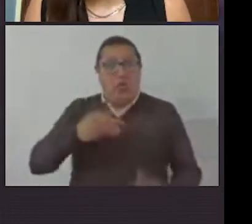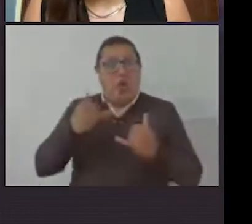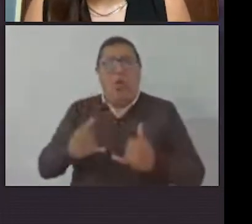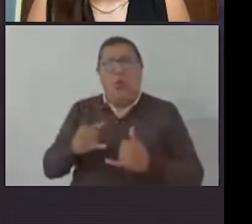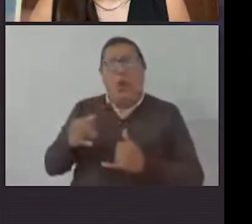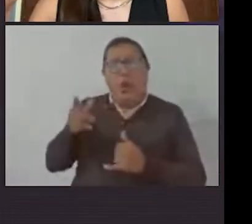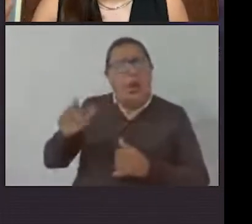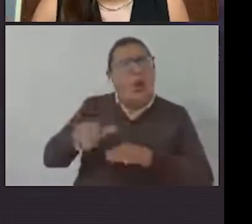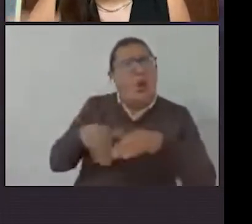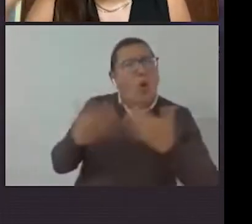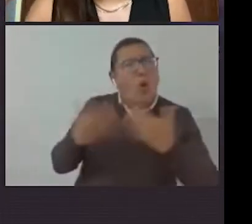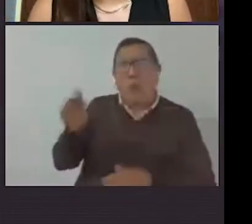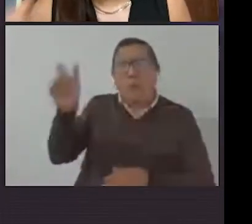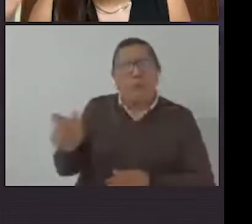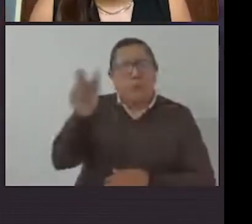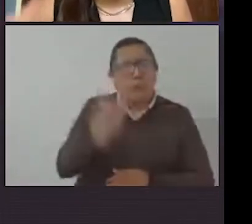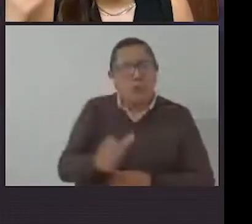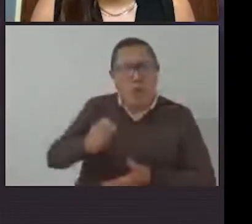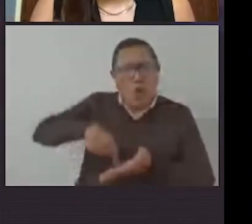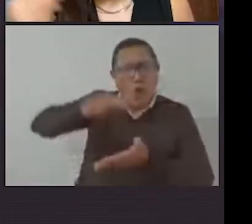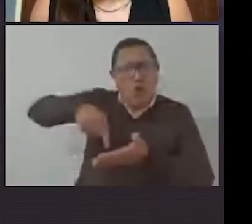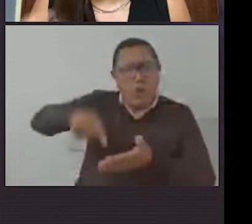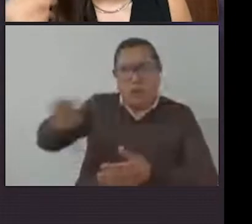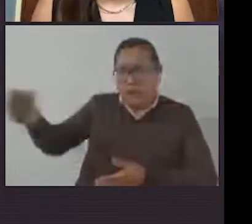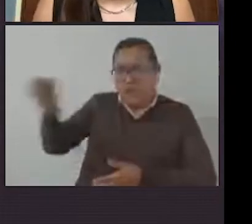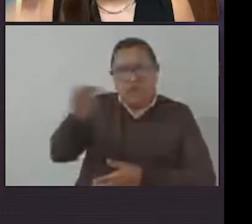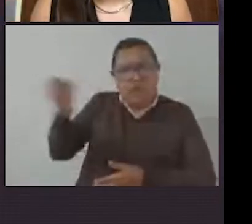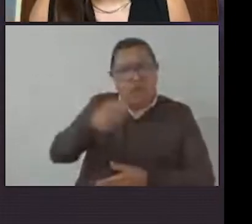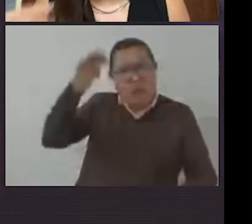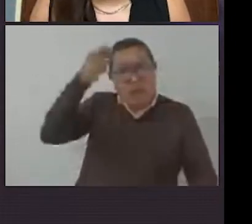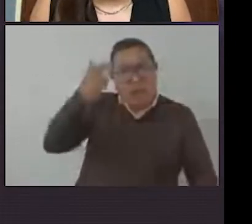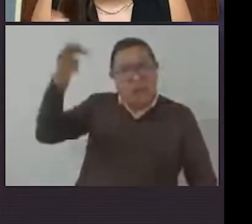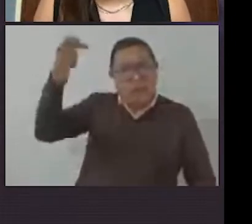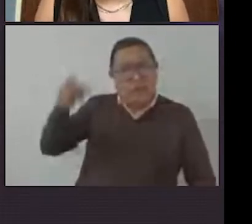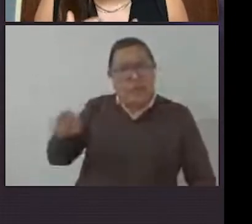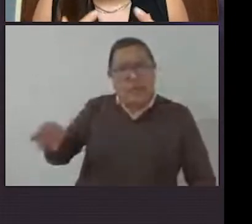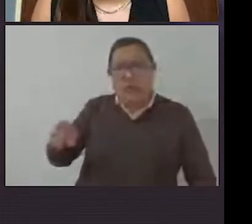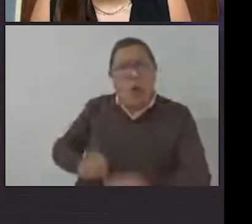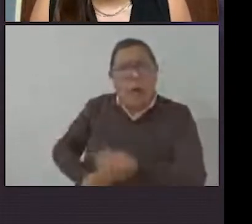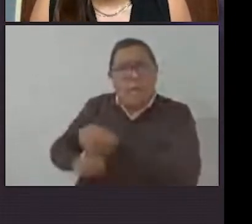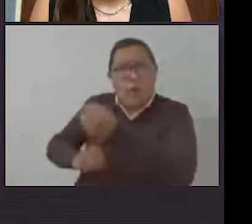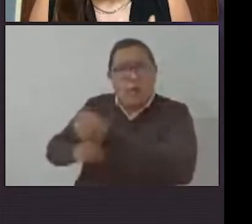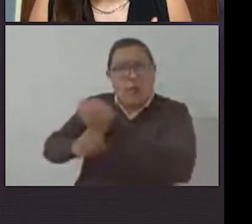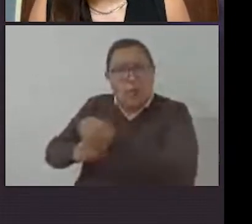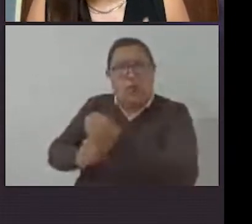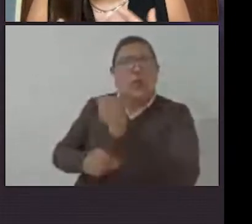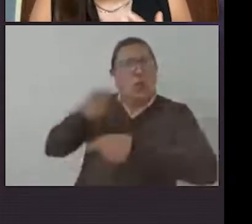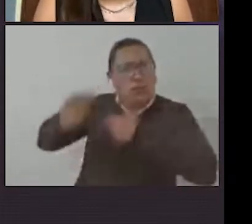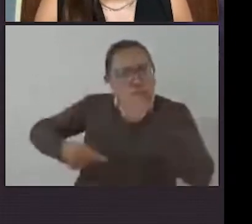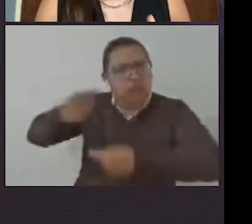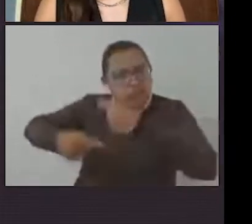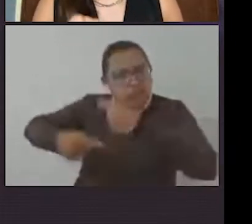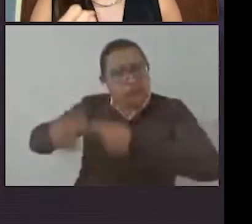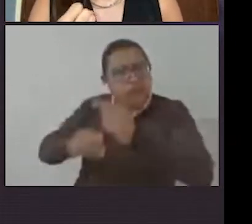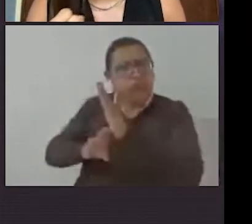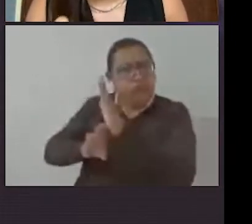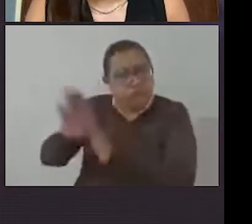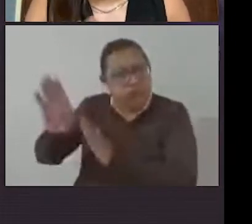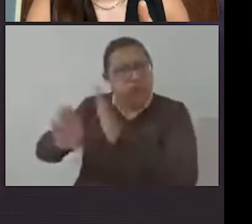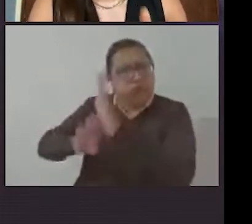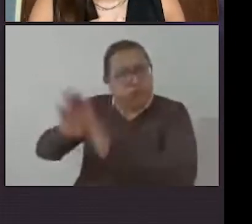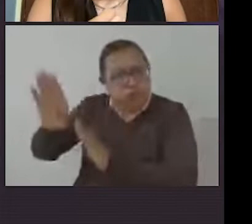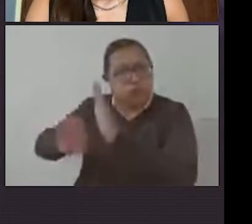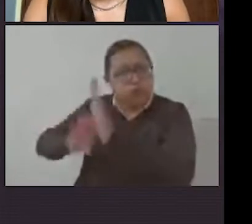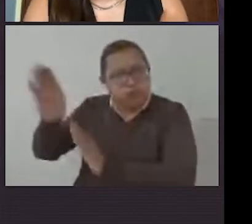nuestros desarrolladores siempre en constante evolución, en constante preparación, que sigan creciendo en sus